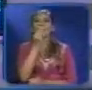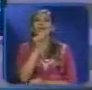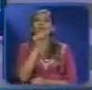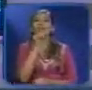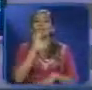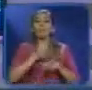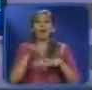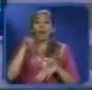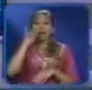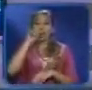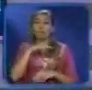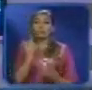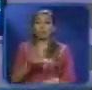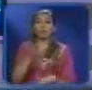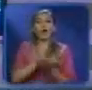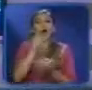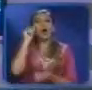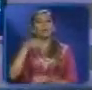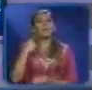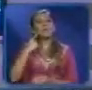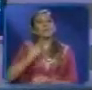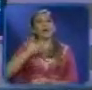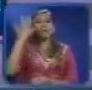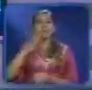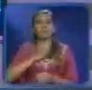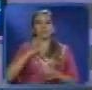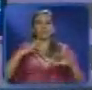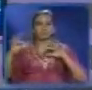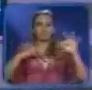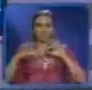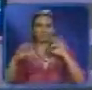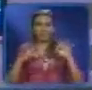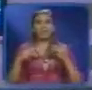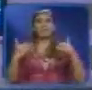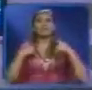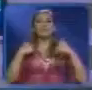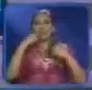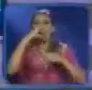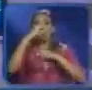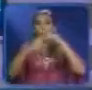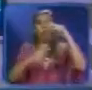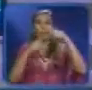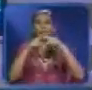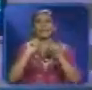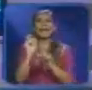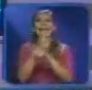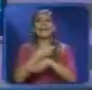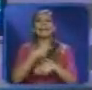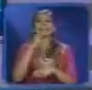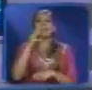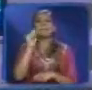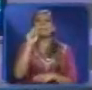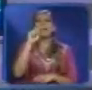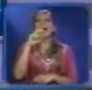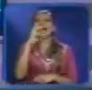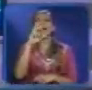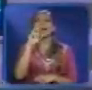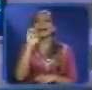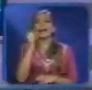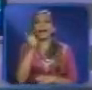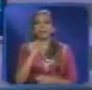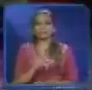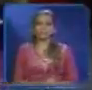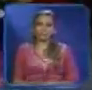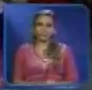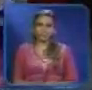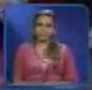El lunes falleció el famoso actor de Hollywood Patrick Swayze, tras padecer por más de un año, como todos ustedes saben, cáncer de páncreas.